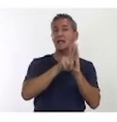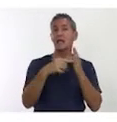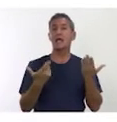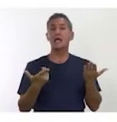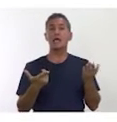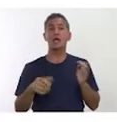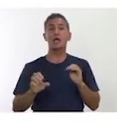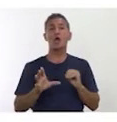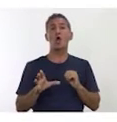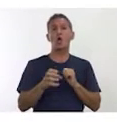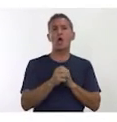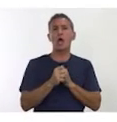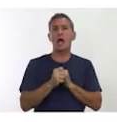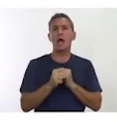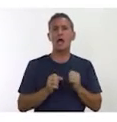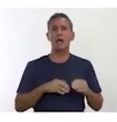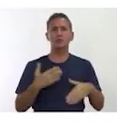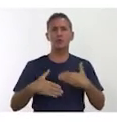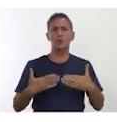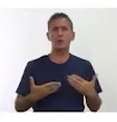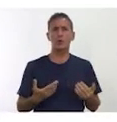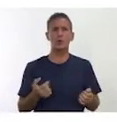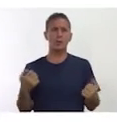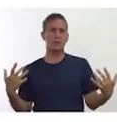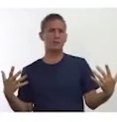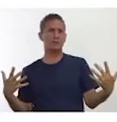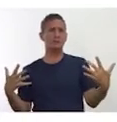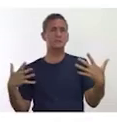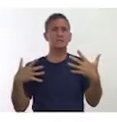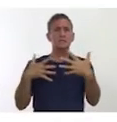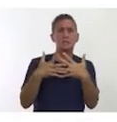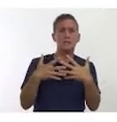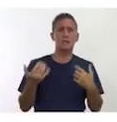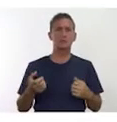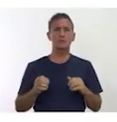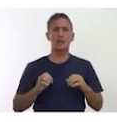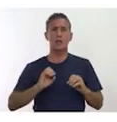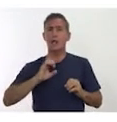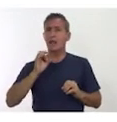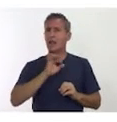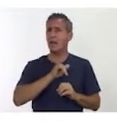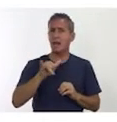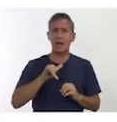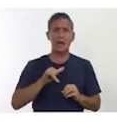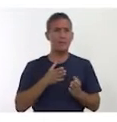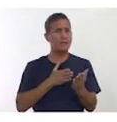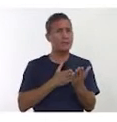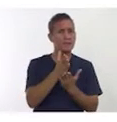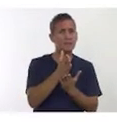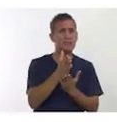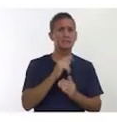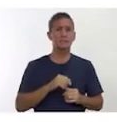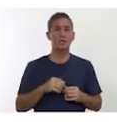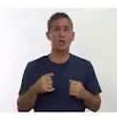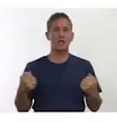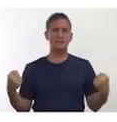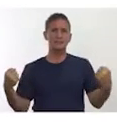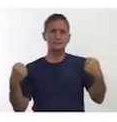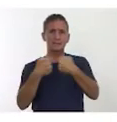dice que a toda acción se opone una reacción que tiene el mismo valor modular, la